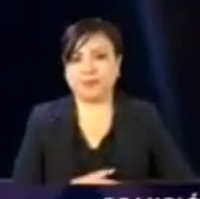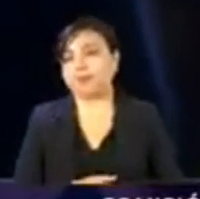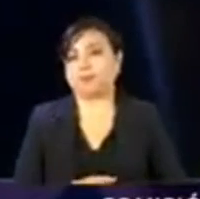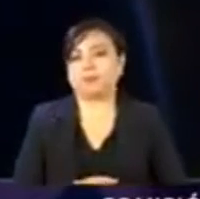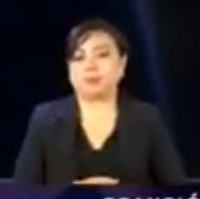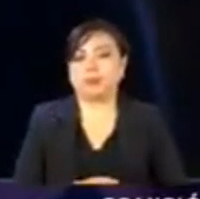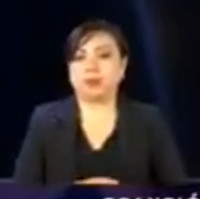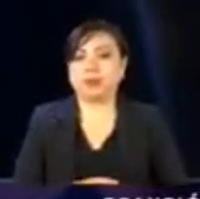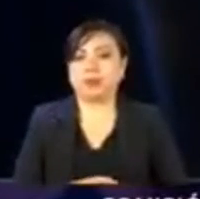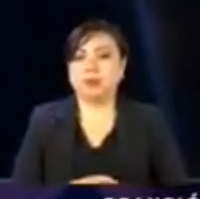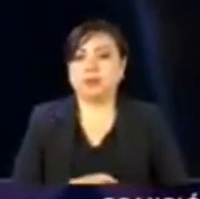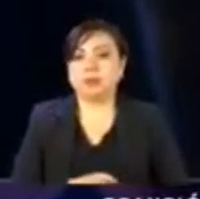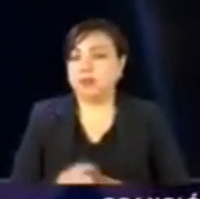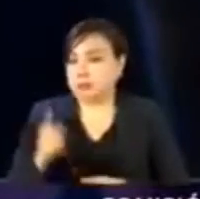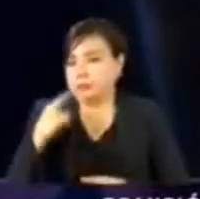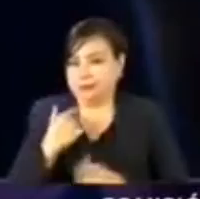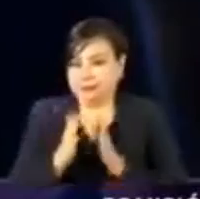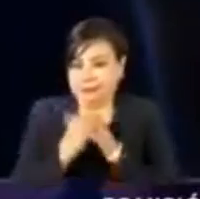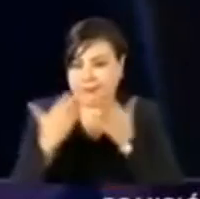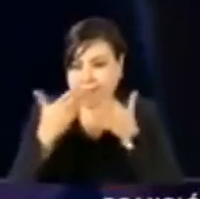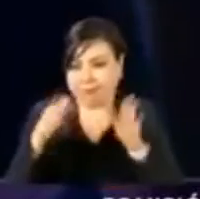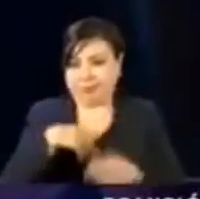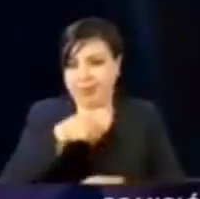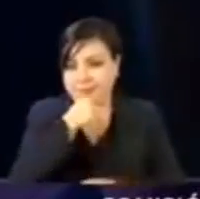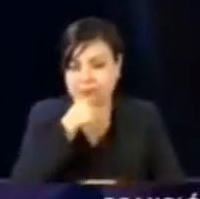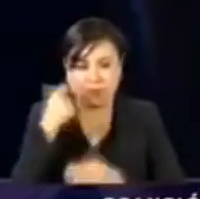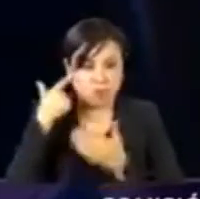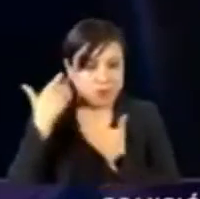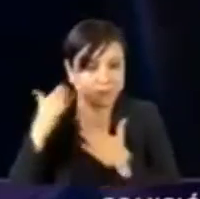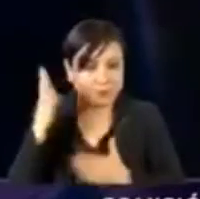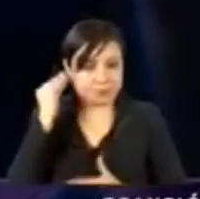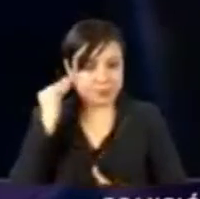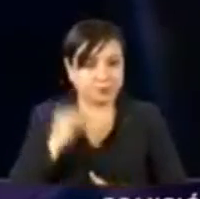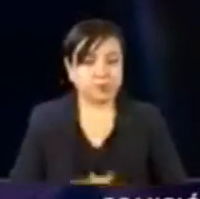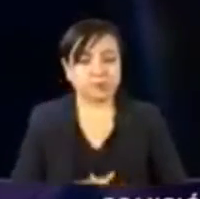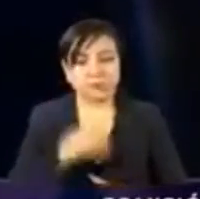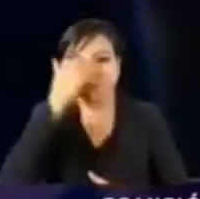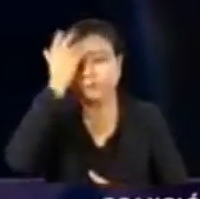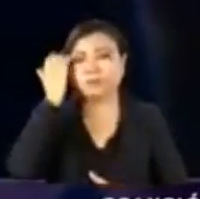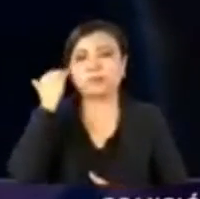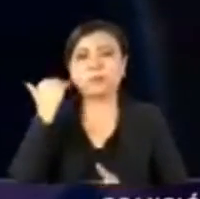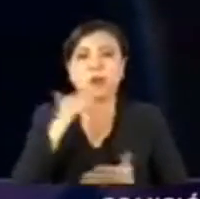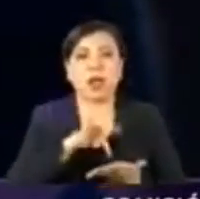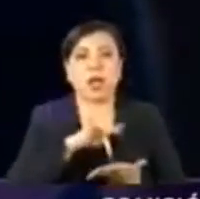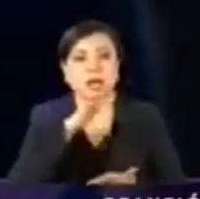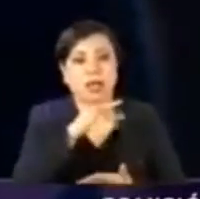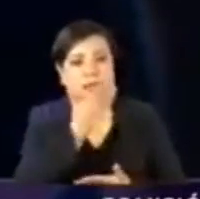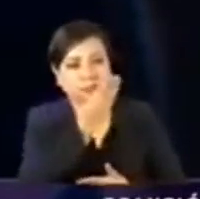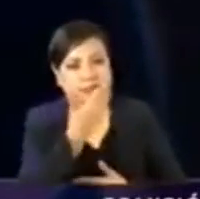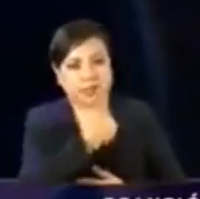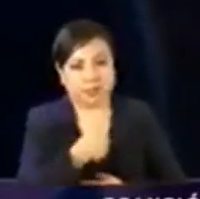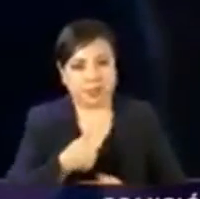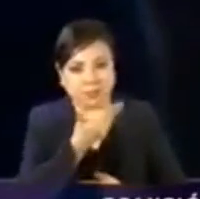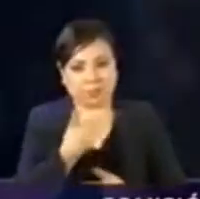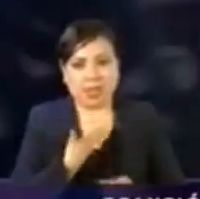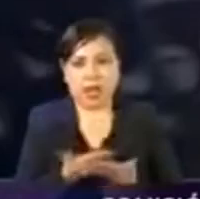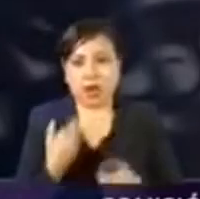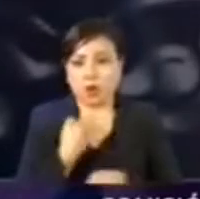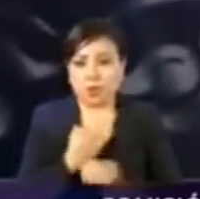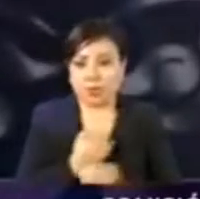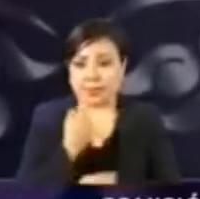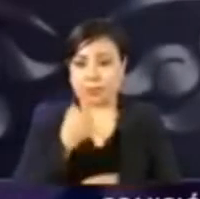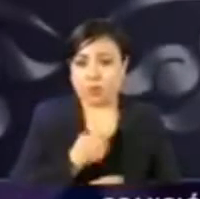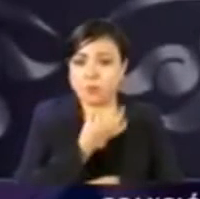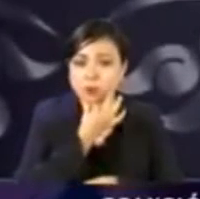Revolucionario Institucional. La auxilian con su micrófono, por favor. Muchas gracias, presidenta. Este